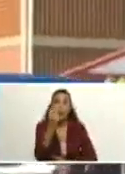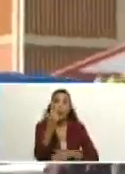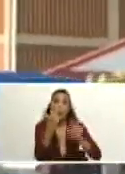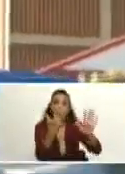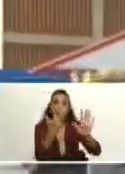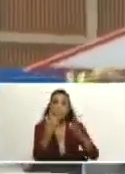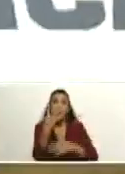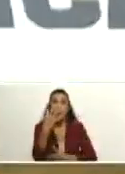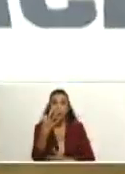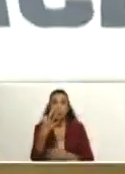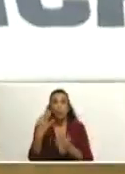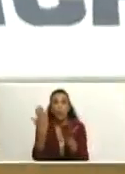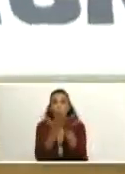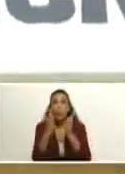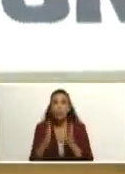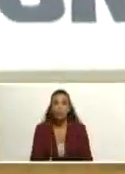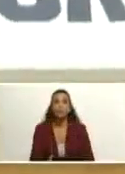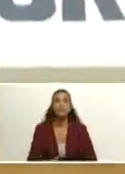1.448 estudiantes.